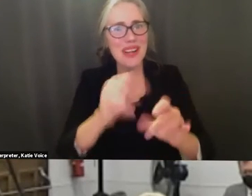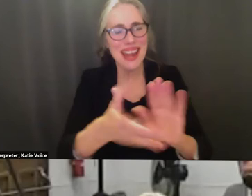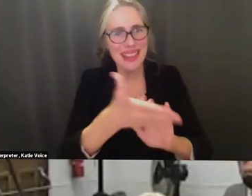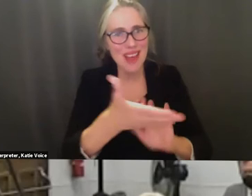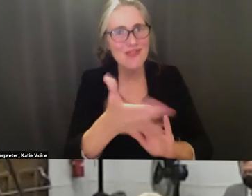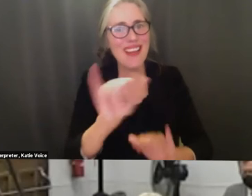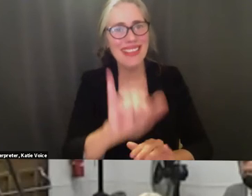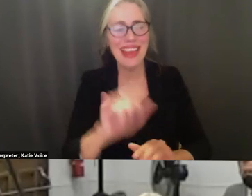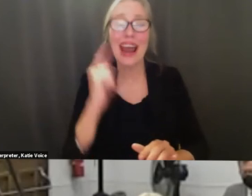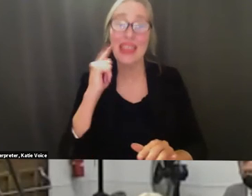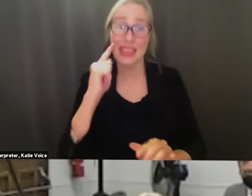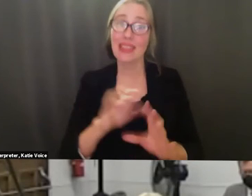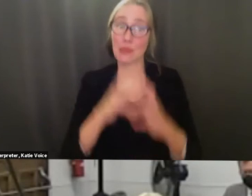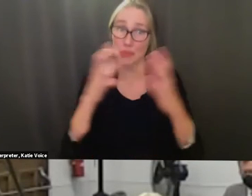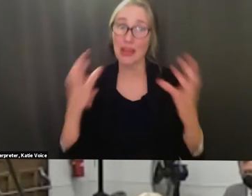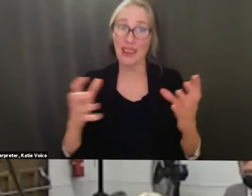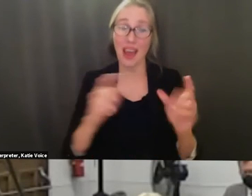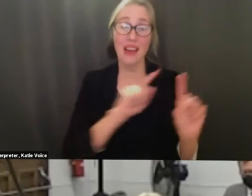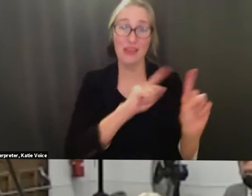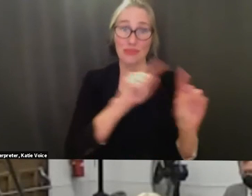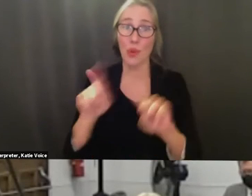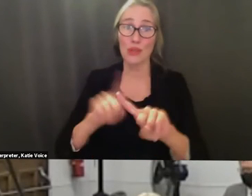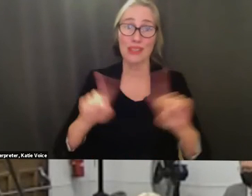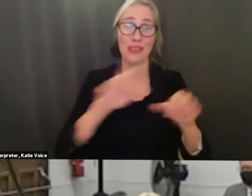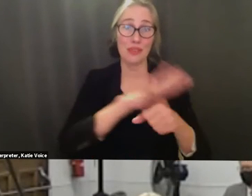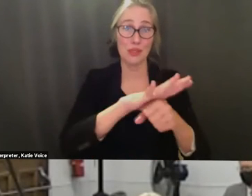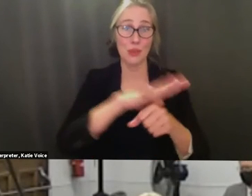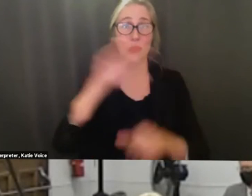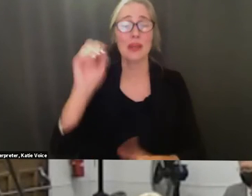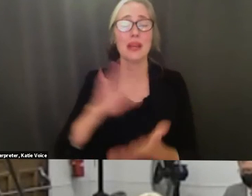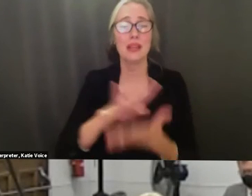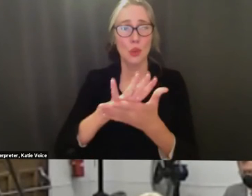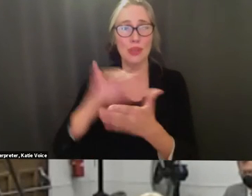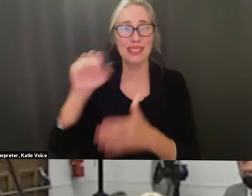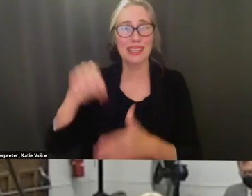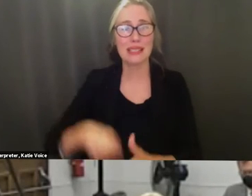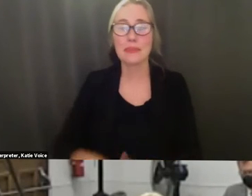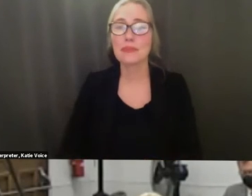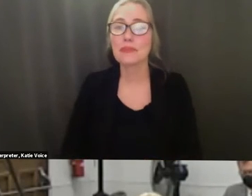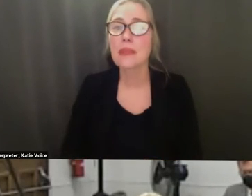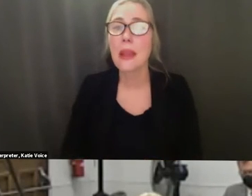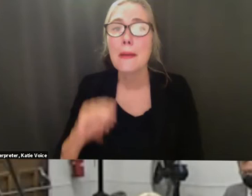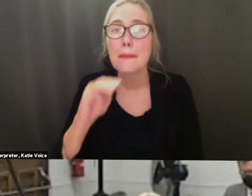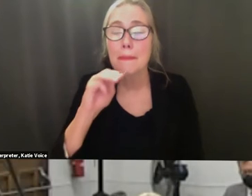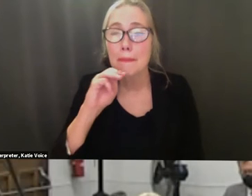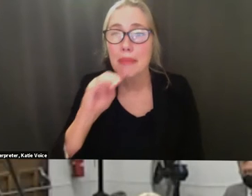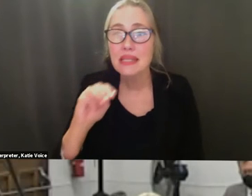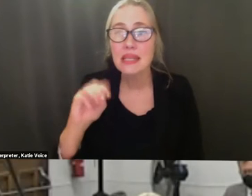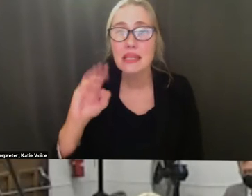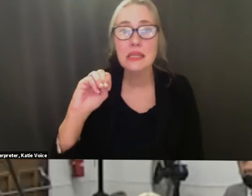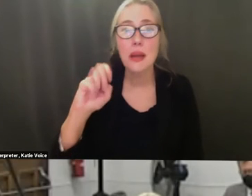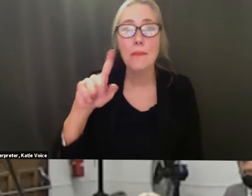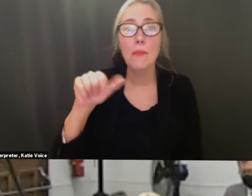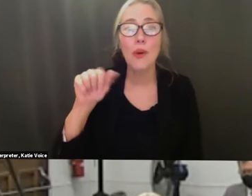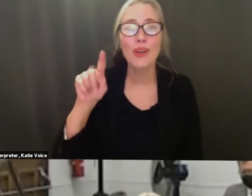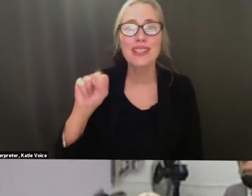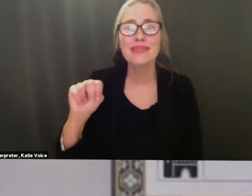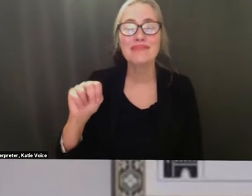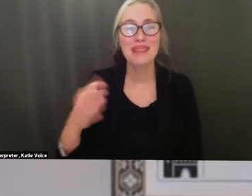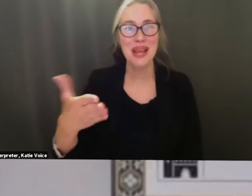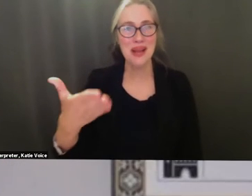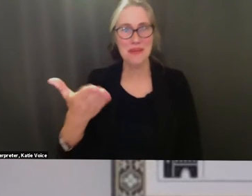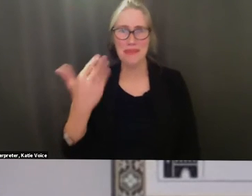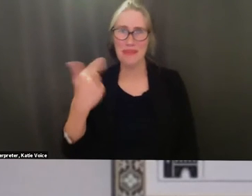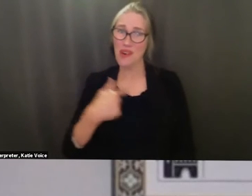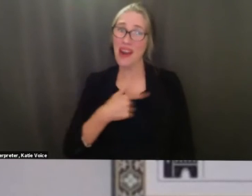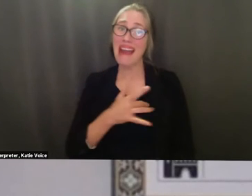va a estar sucediendo en las escuelas. Gracias. Señora Sims-Motson, sí, yo fui uno de los miembros del consejo que tuvieron